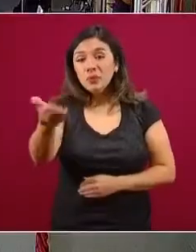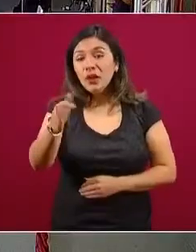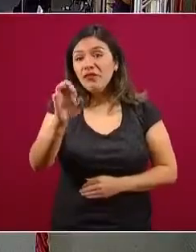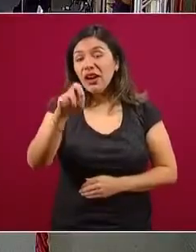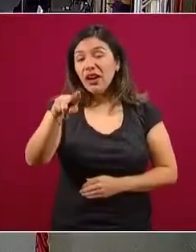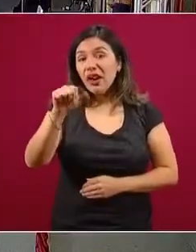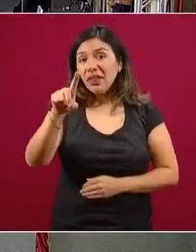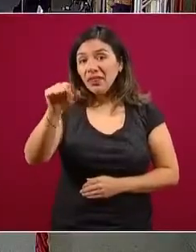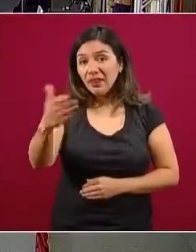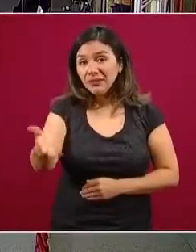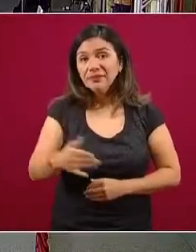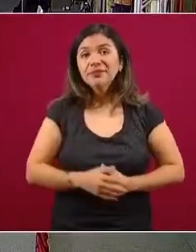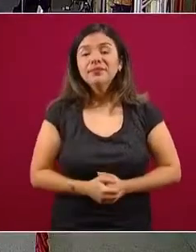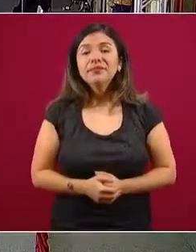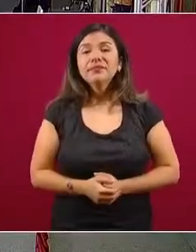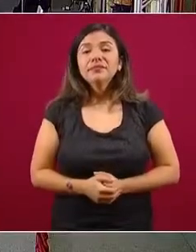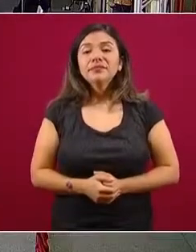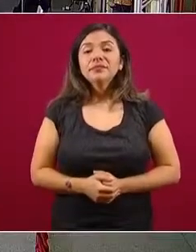Fernanda Mendoza, Glucosa Atómica.